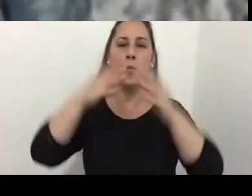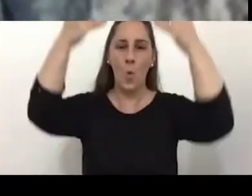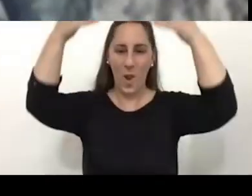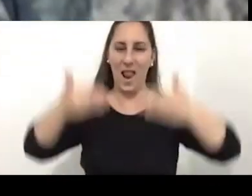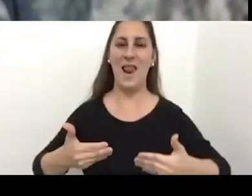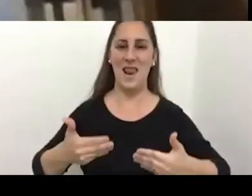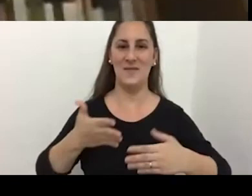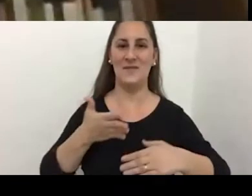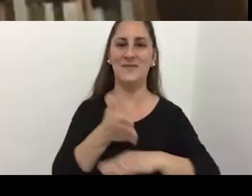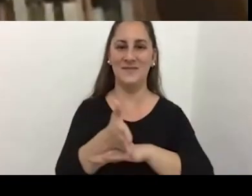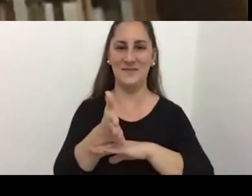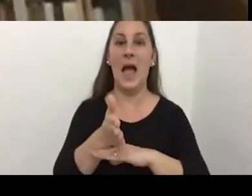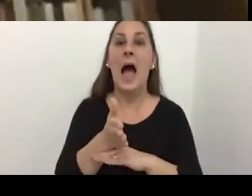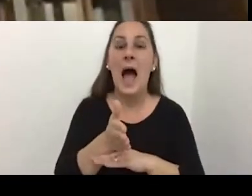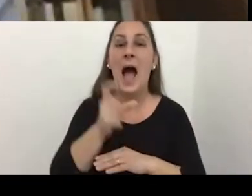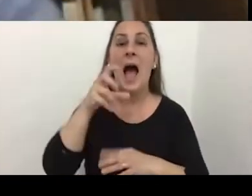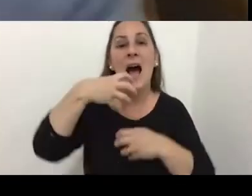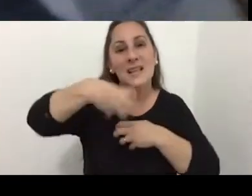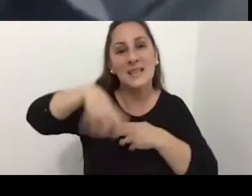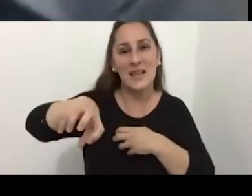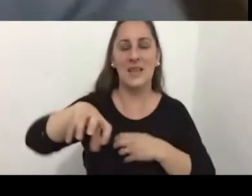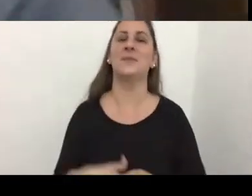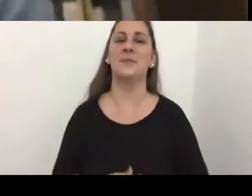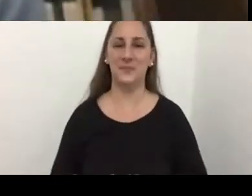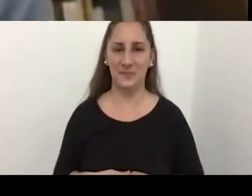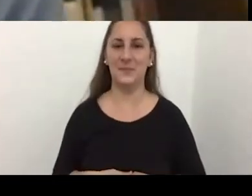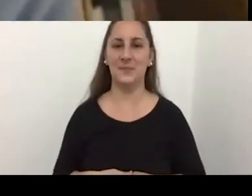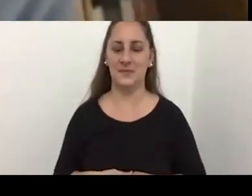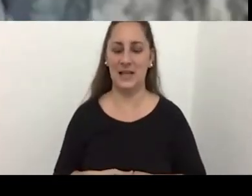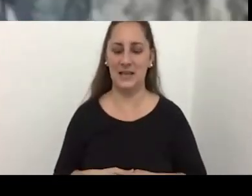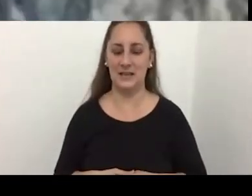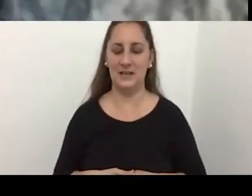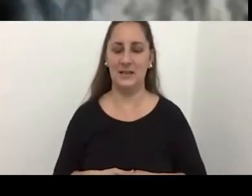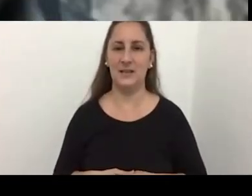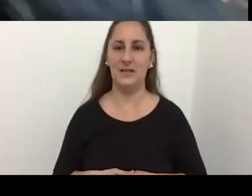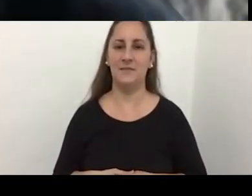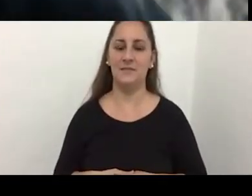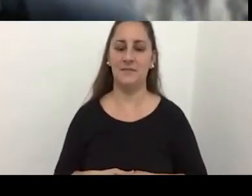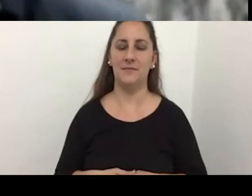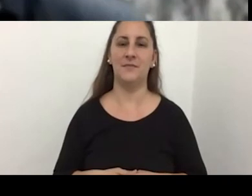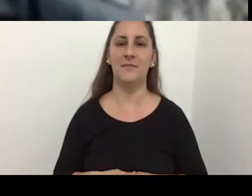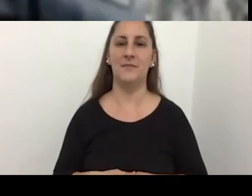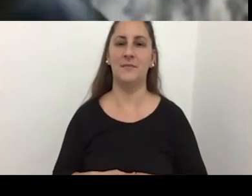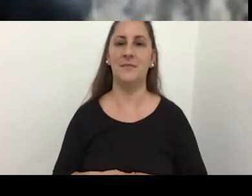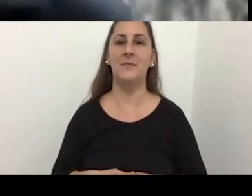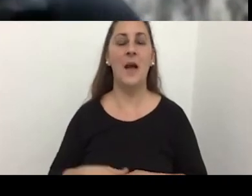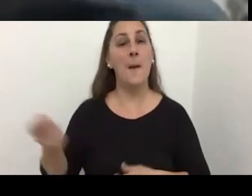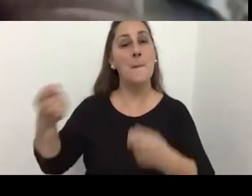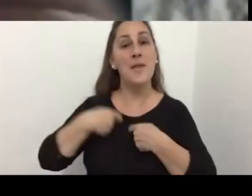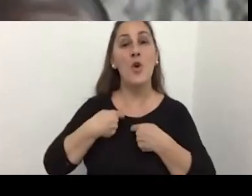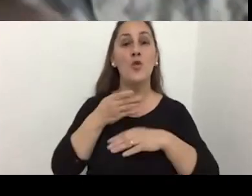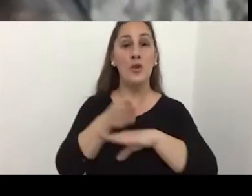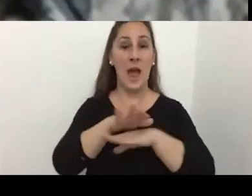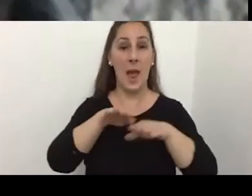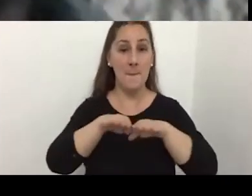sede Ah, de bien. la mesa. Sí, sí. Sí, un lujito que me di cuando fui a la mesa, me di